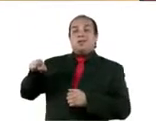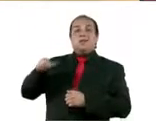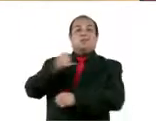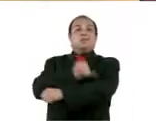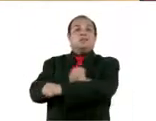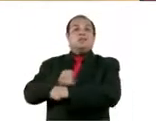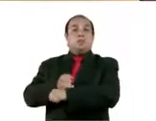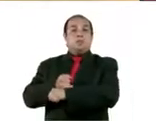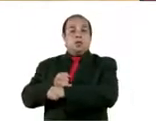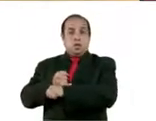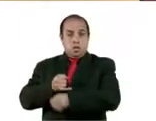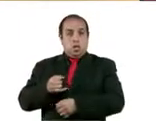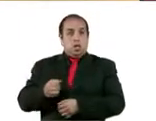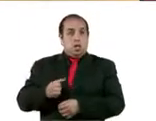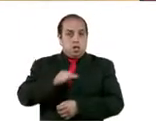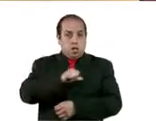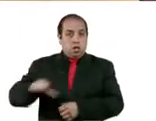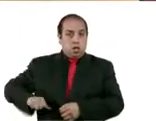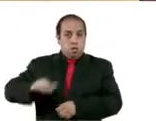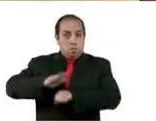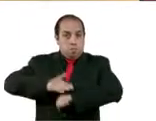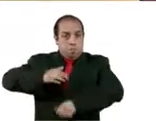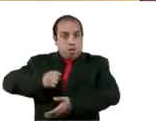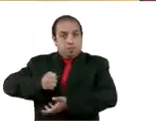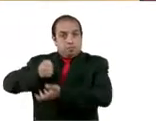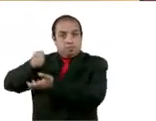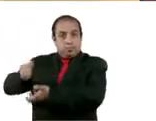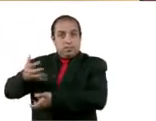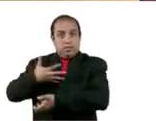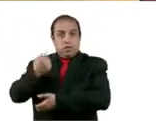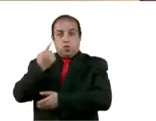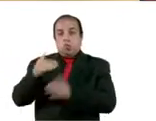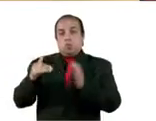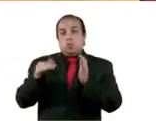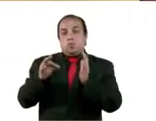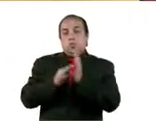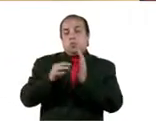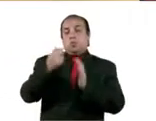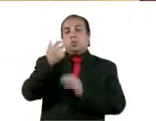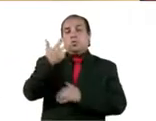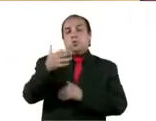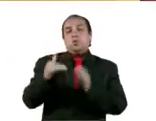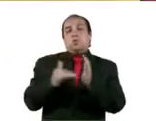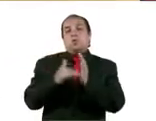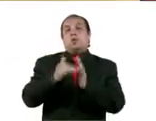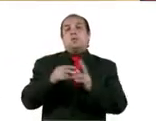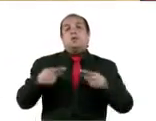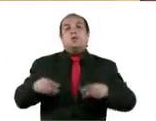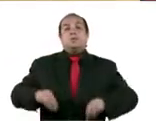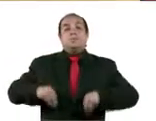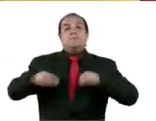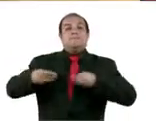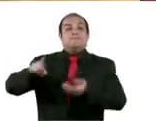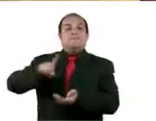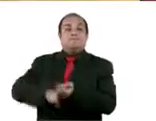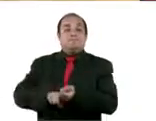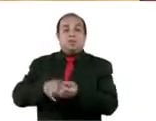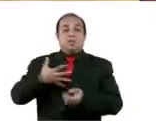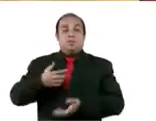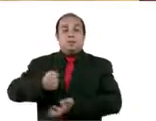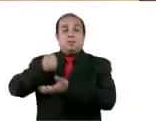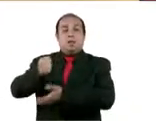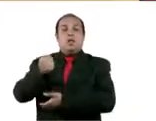alcaldía que más presupuesto tiene, con 1,8 millones de habitantes, tiene un presupuesto anual de 6,000